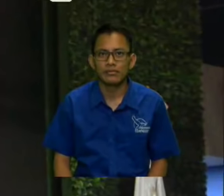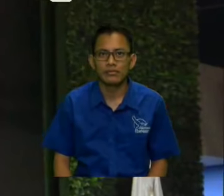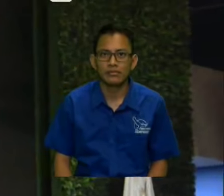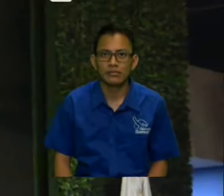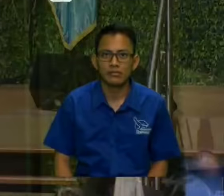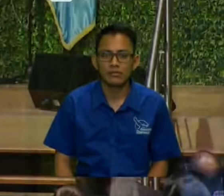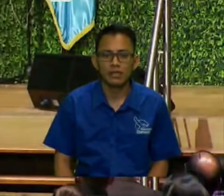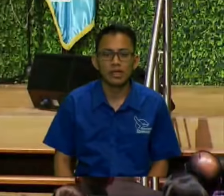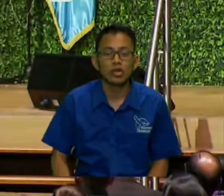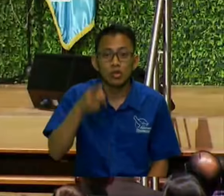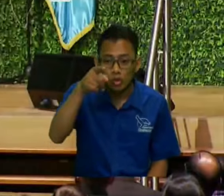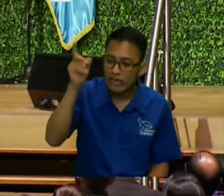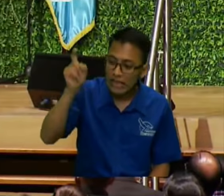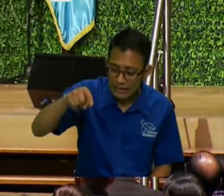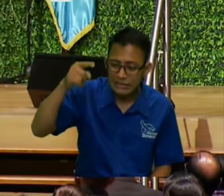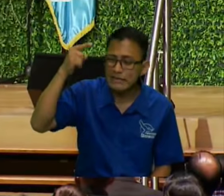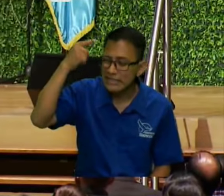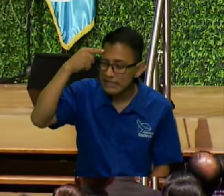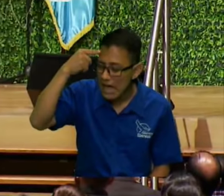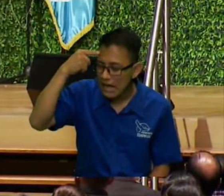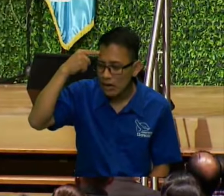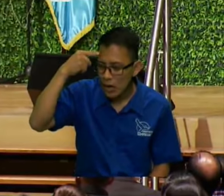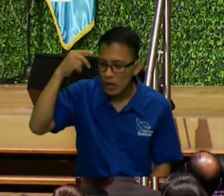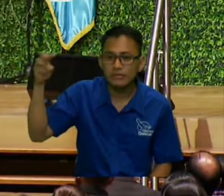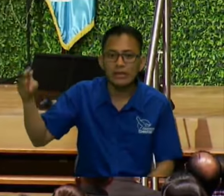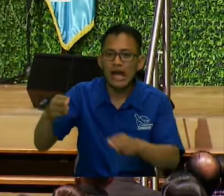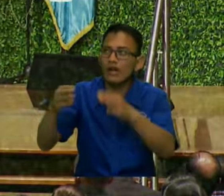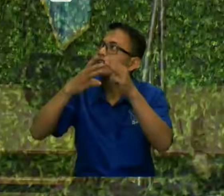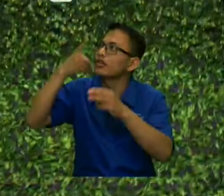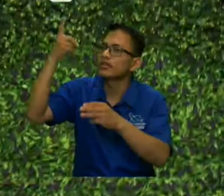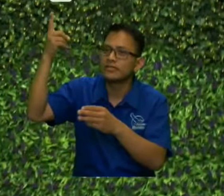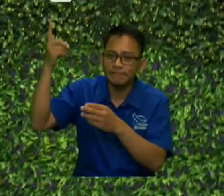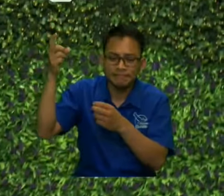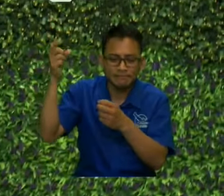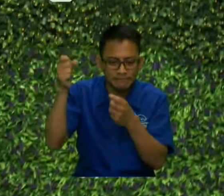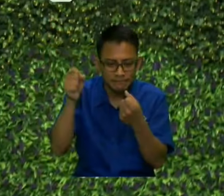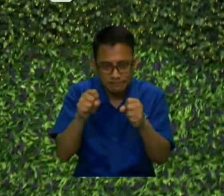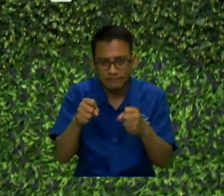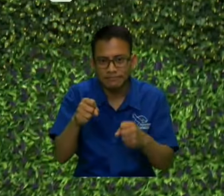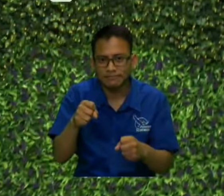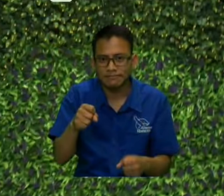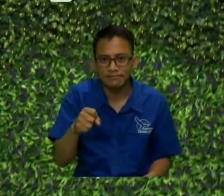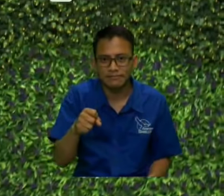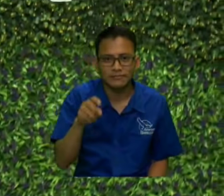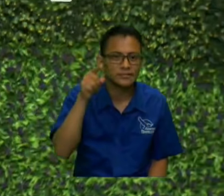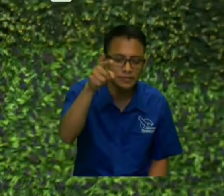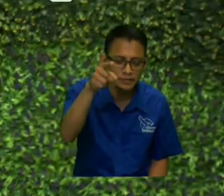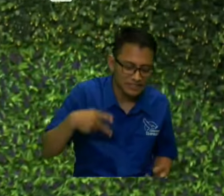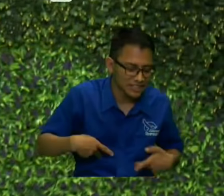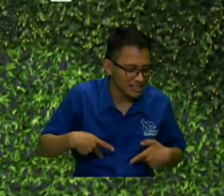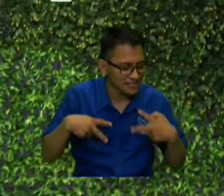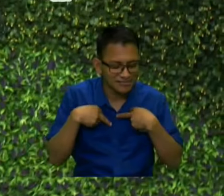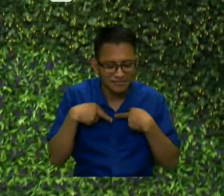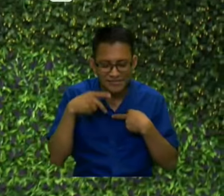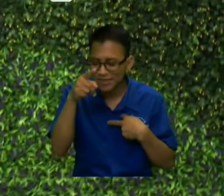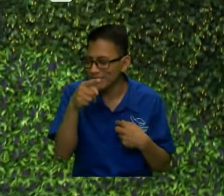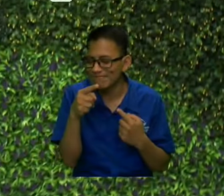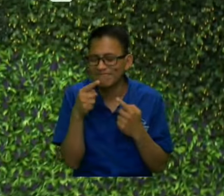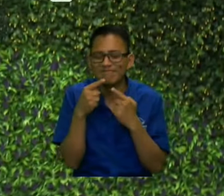cantidad de milagros que Dios ha hecho en tu vida. Y entonces, hermano, discúlpame, pero te vas a terminar sonriendo solito.